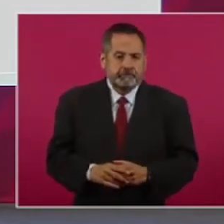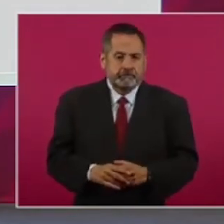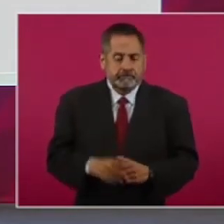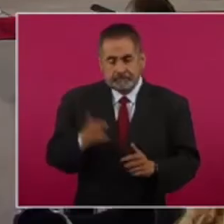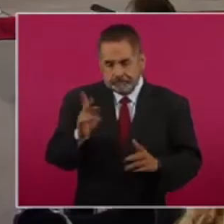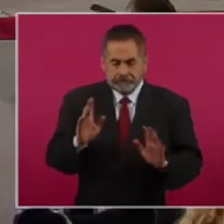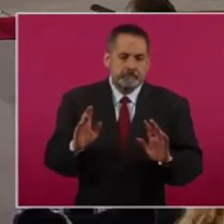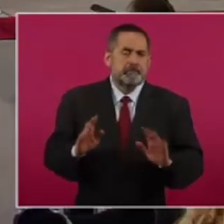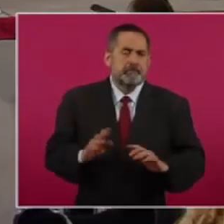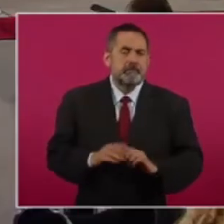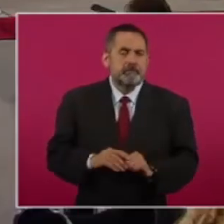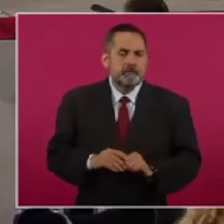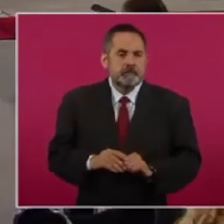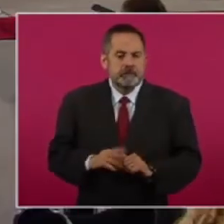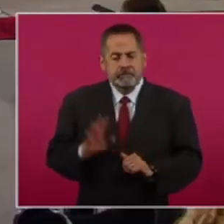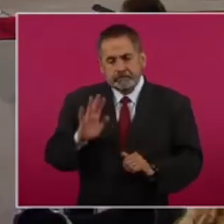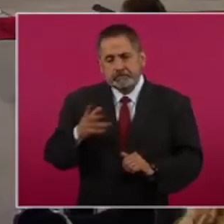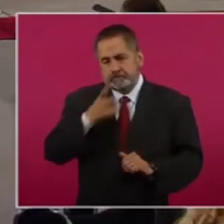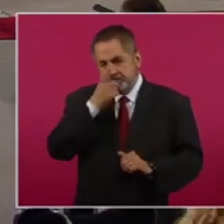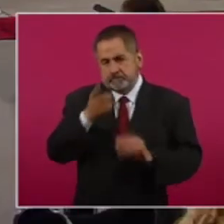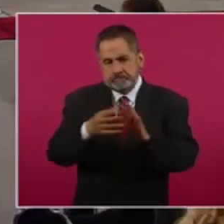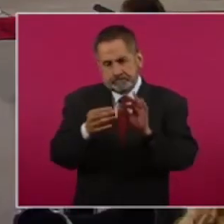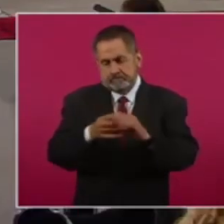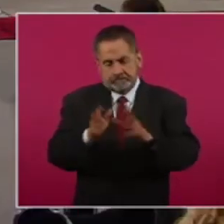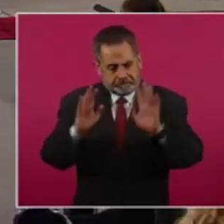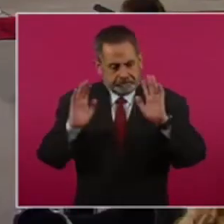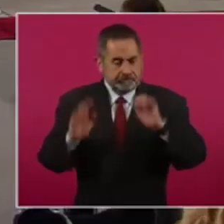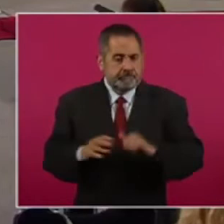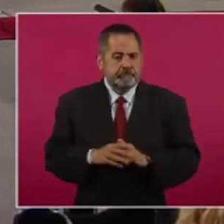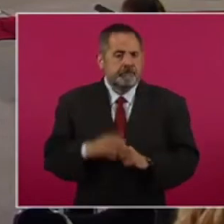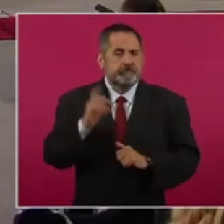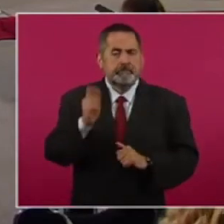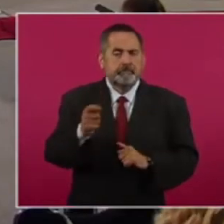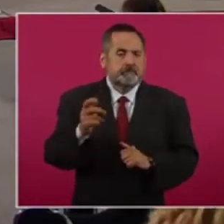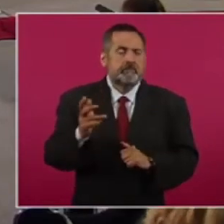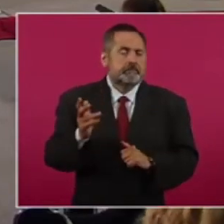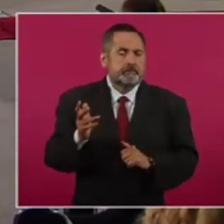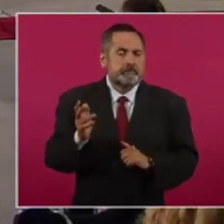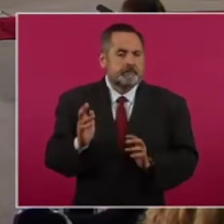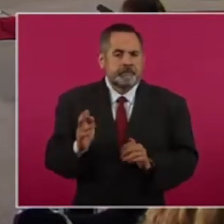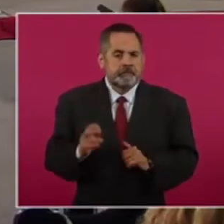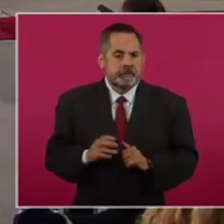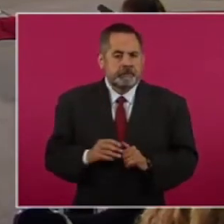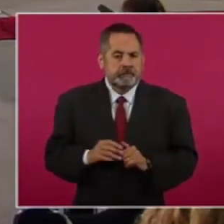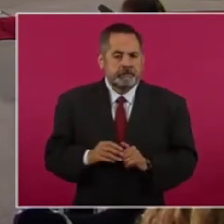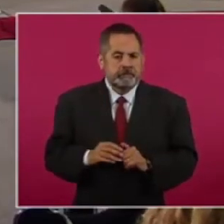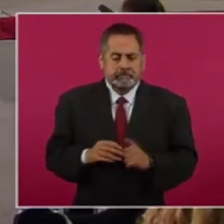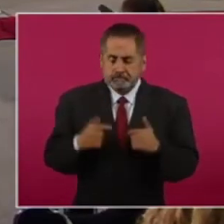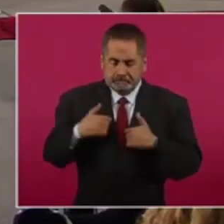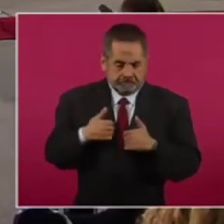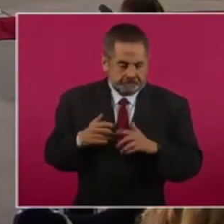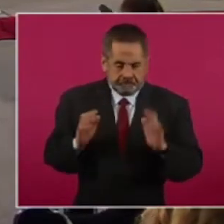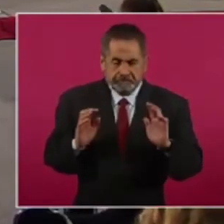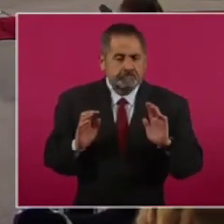Pero ya dije que pues yo no soy